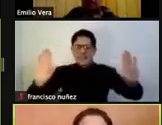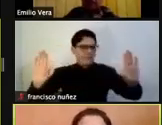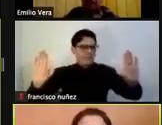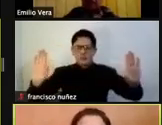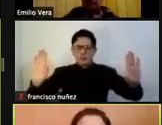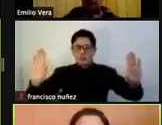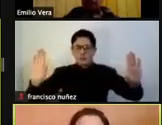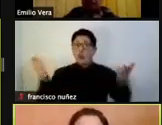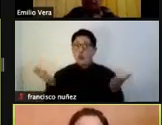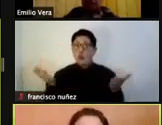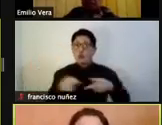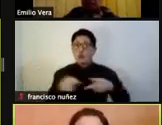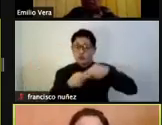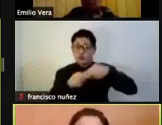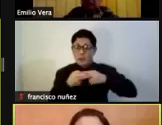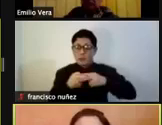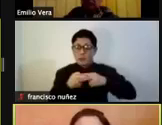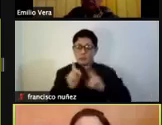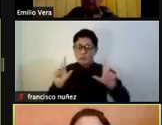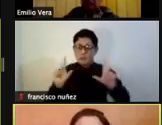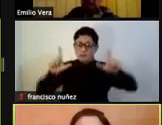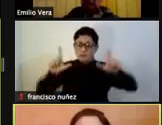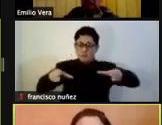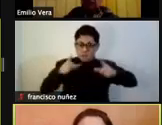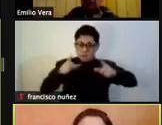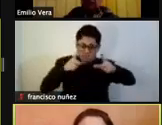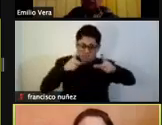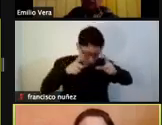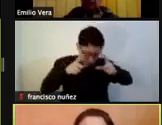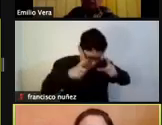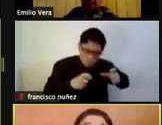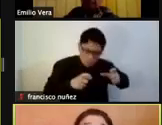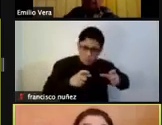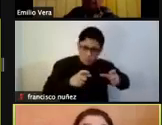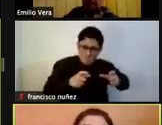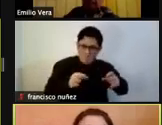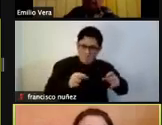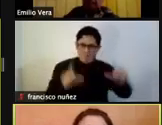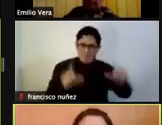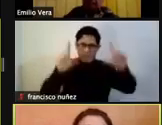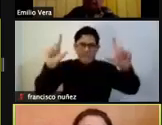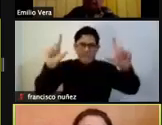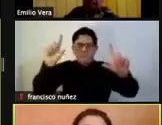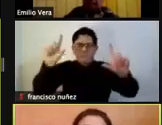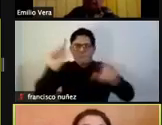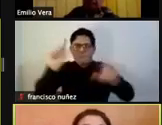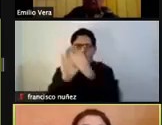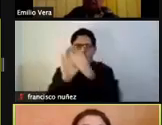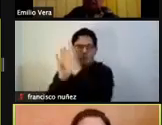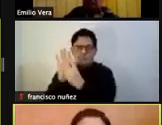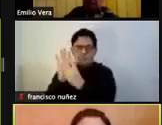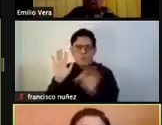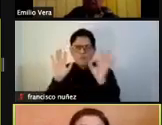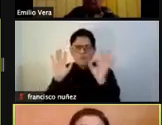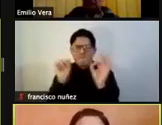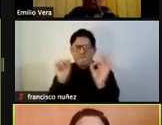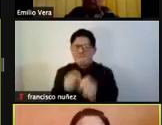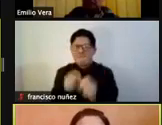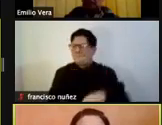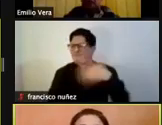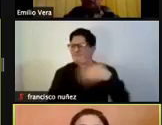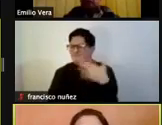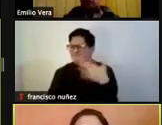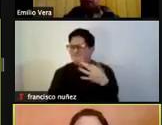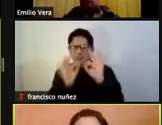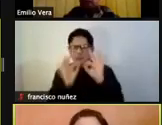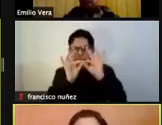esa calidad de imágenes o de datos deben ser sofisticados también, y debe haber de muchos tipos.